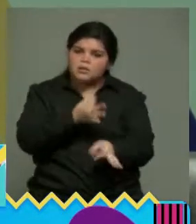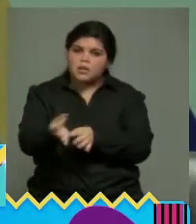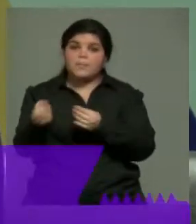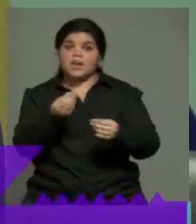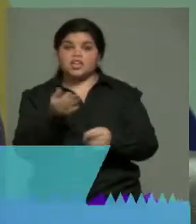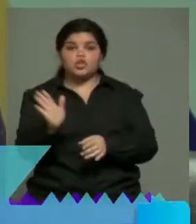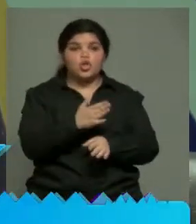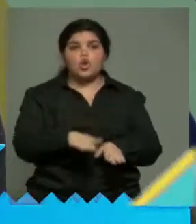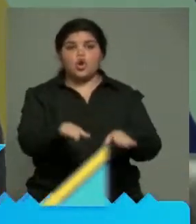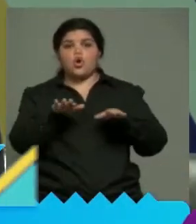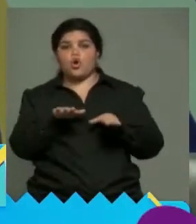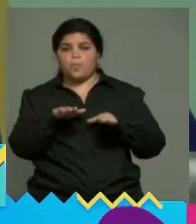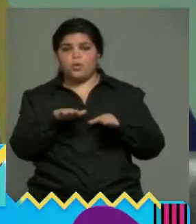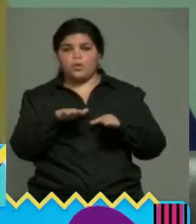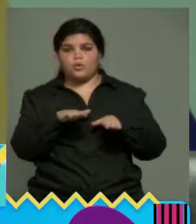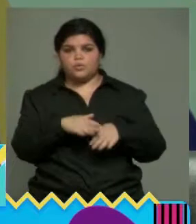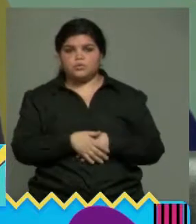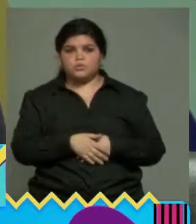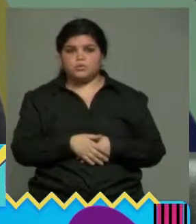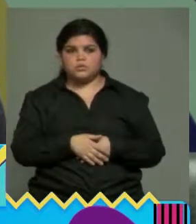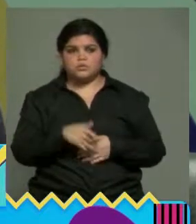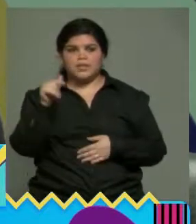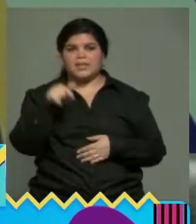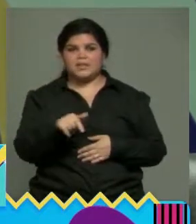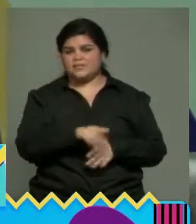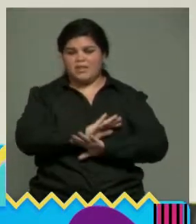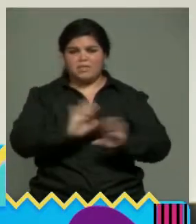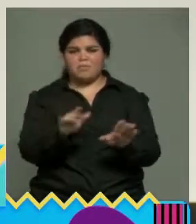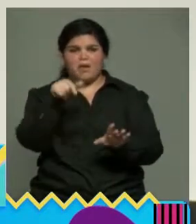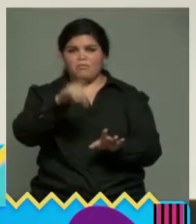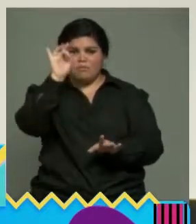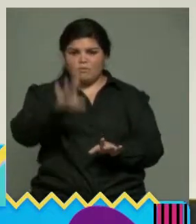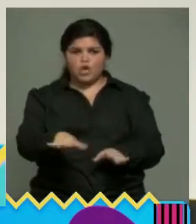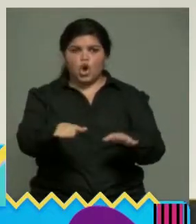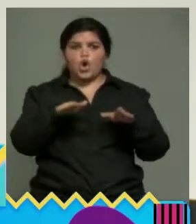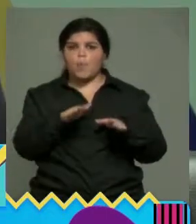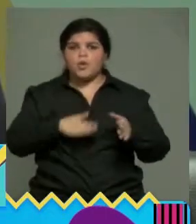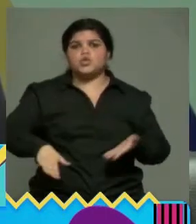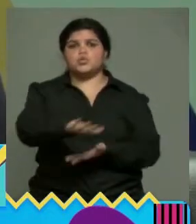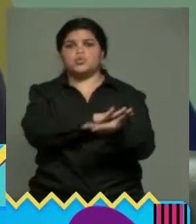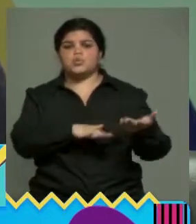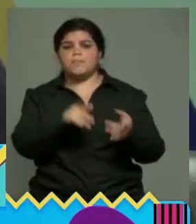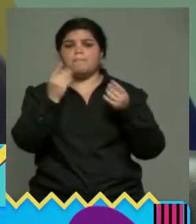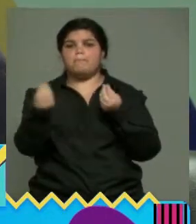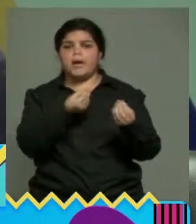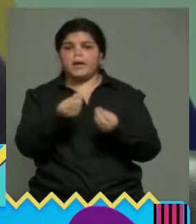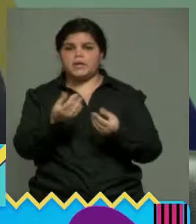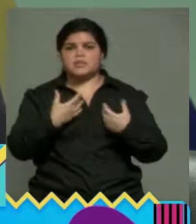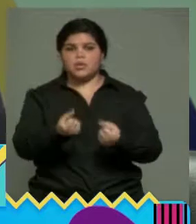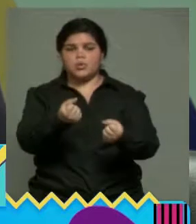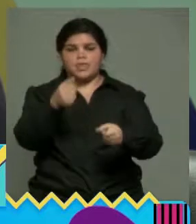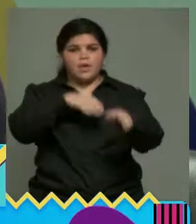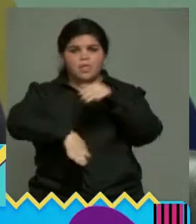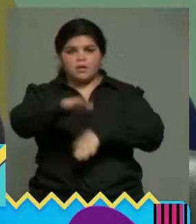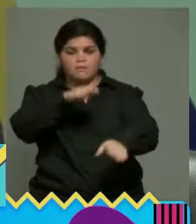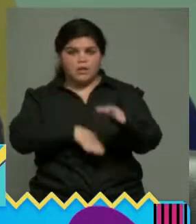que todos podamos conducir más cómodo en este caso. No significa nada más que eso, y que tengamos una seguridad vial que nos